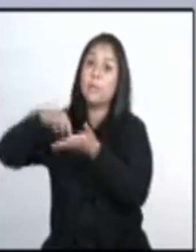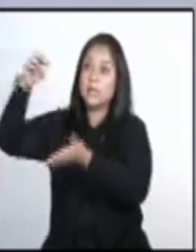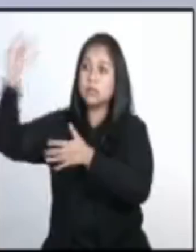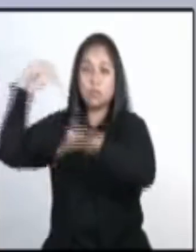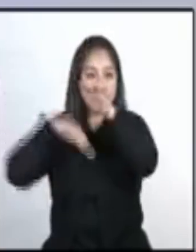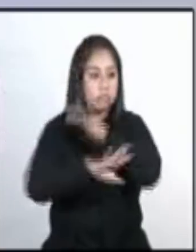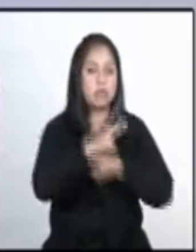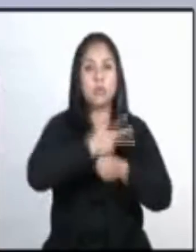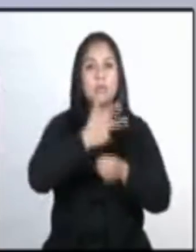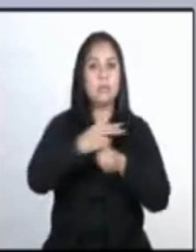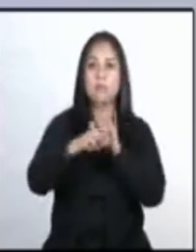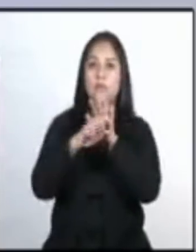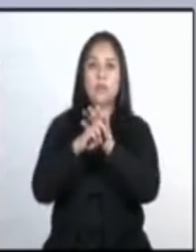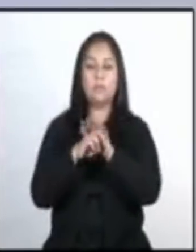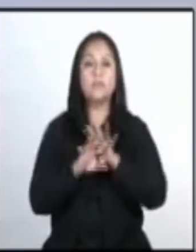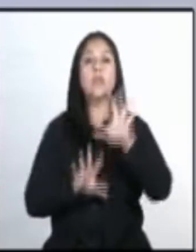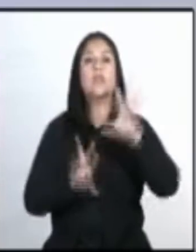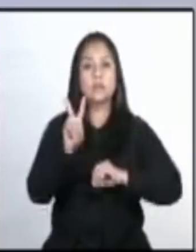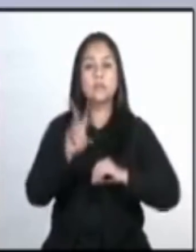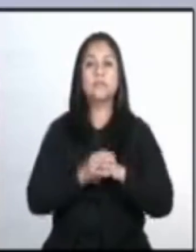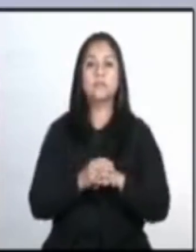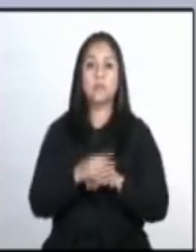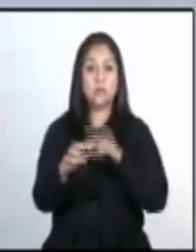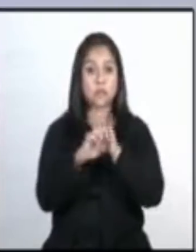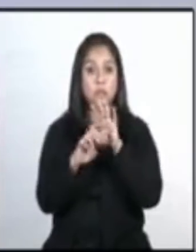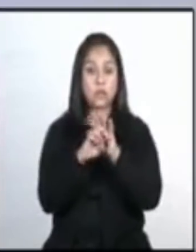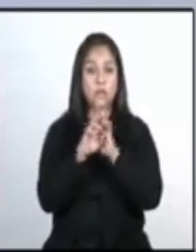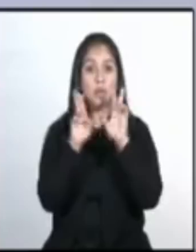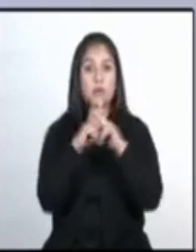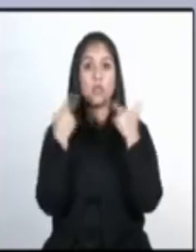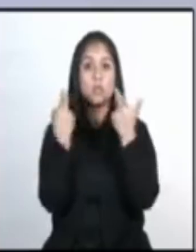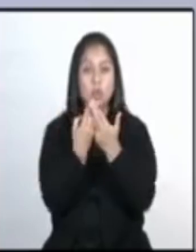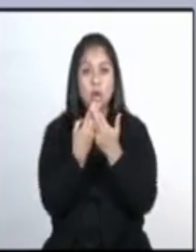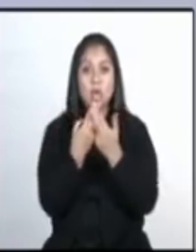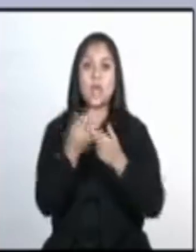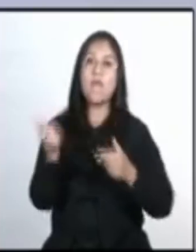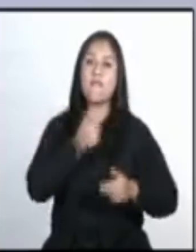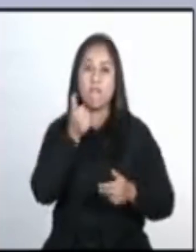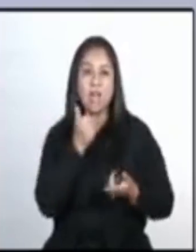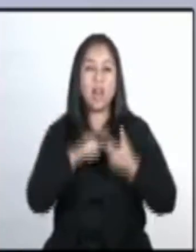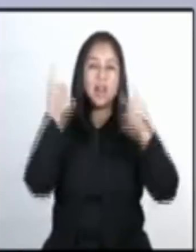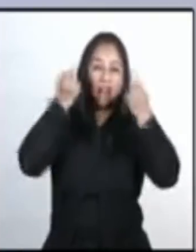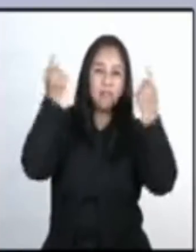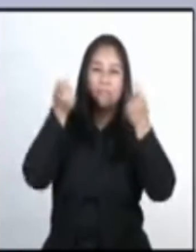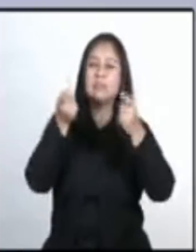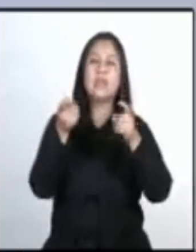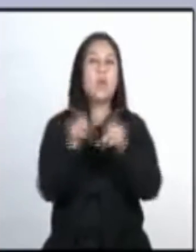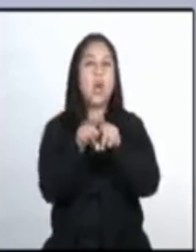fronteras. Décimo segundo, se prohíben las reuniones en bares, discotecas y